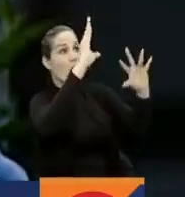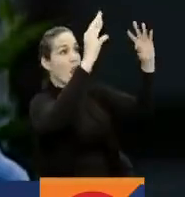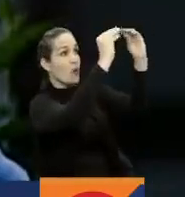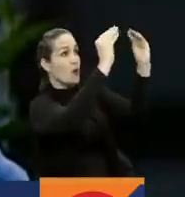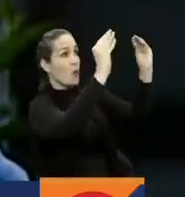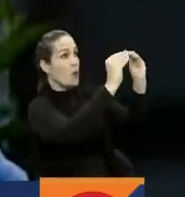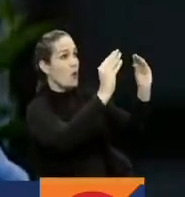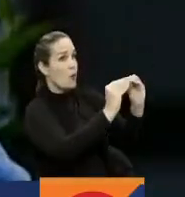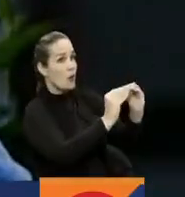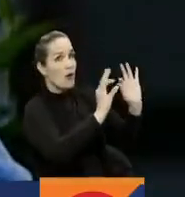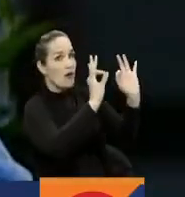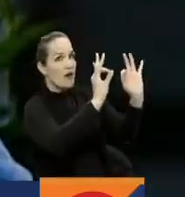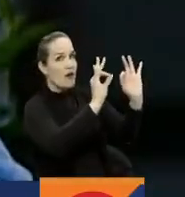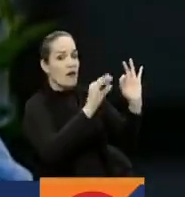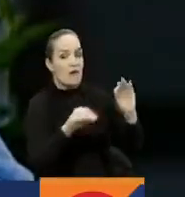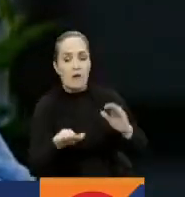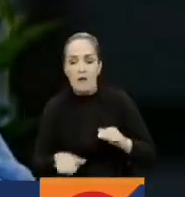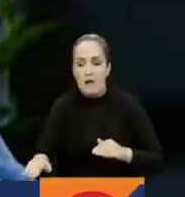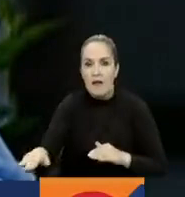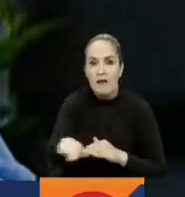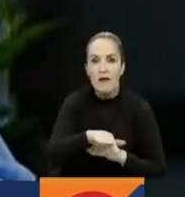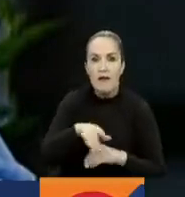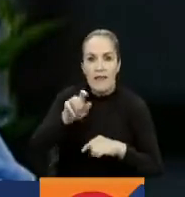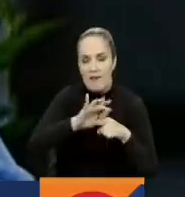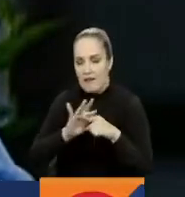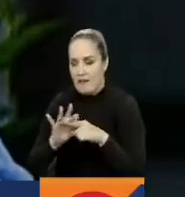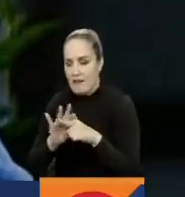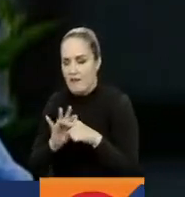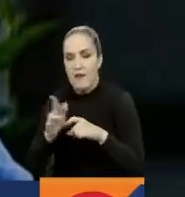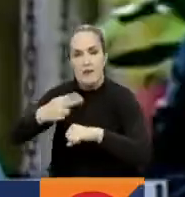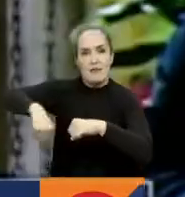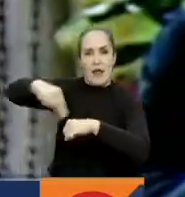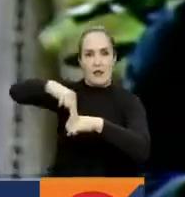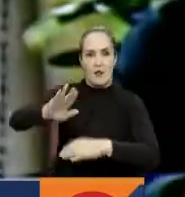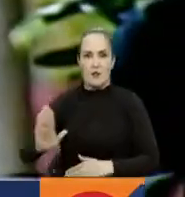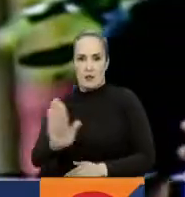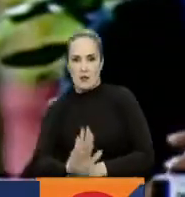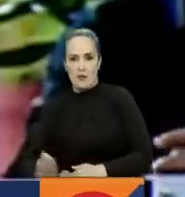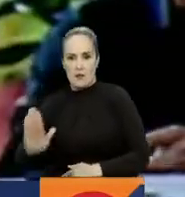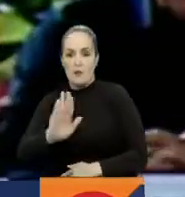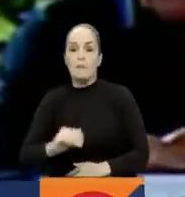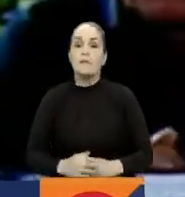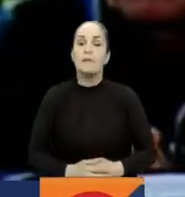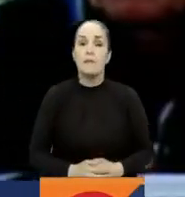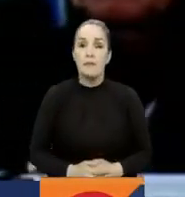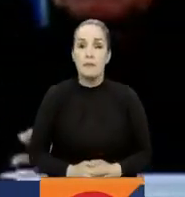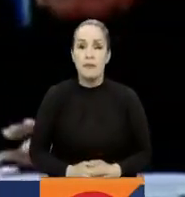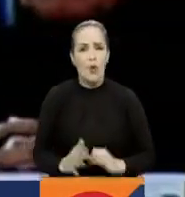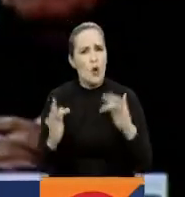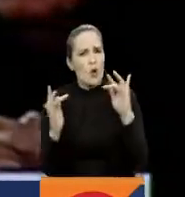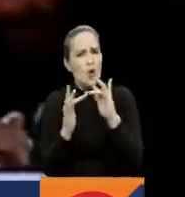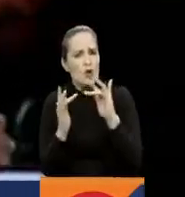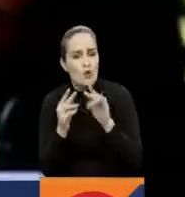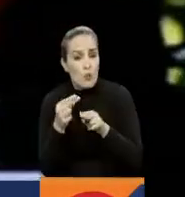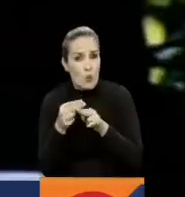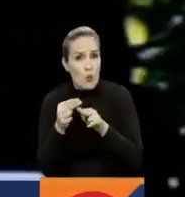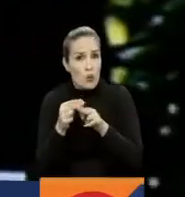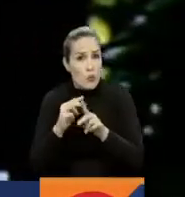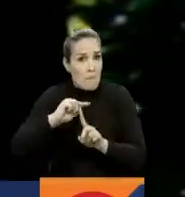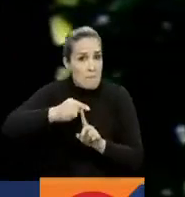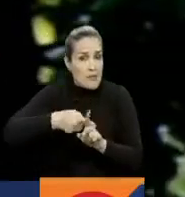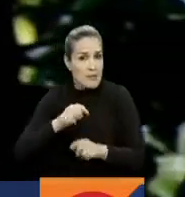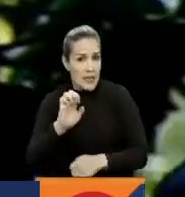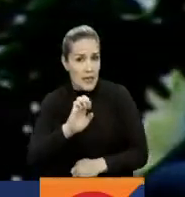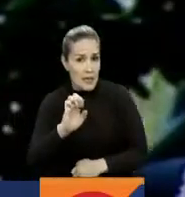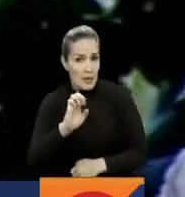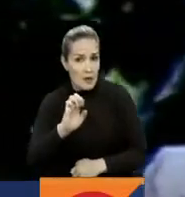que territorializarse en el departamento de Nariño. ¿Esos contactos se podrían iniciar en el próximo mes de enero